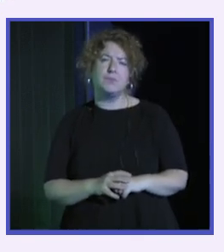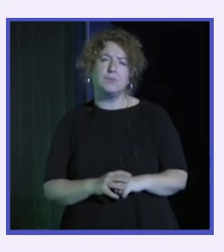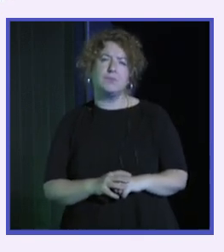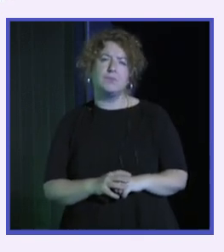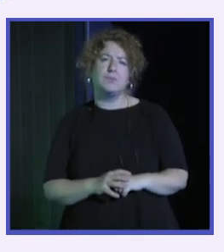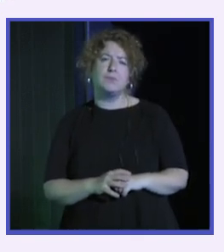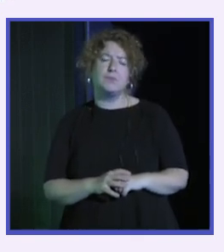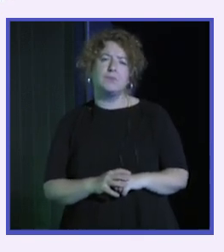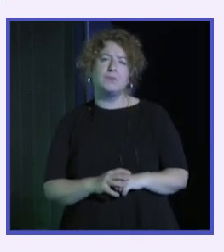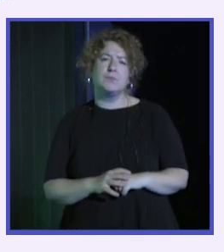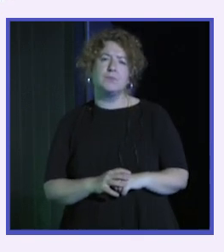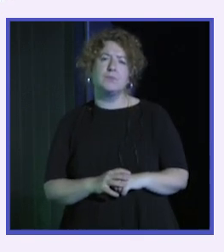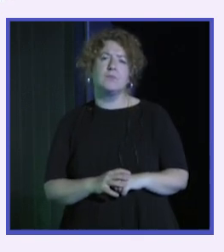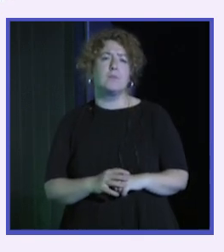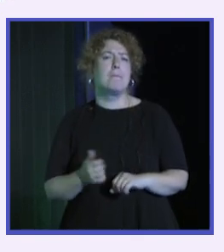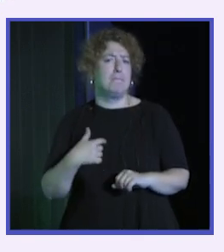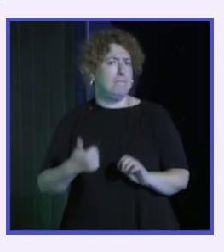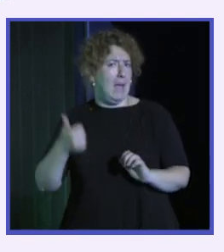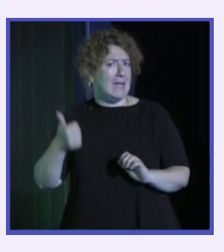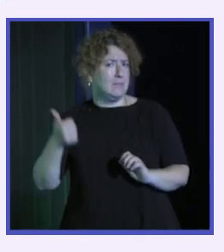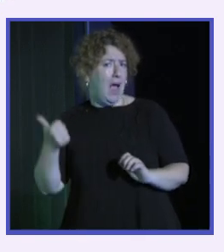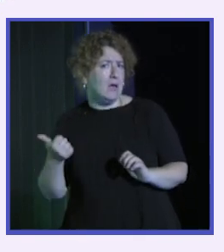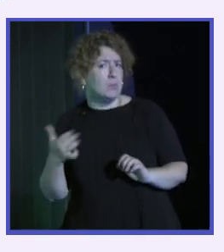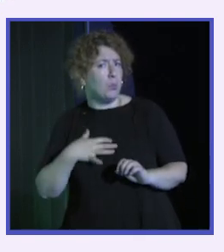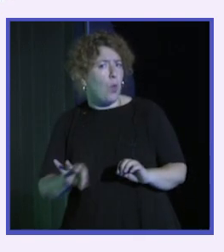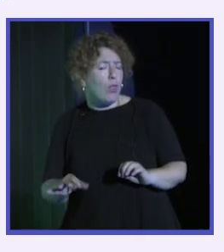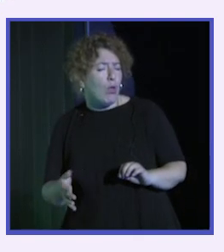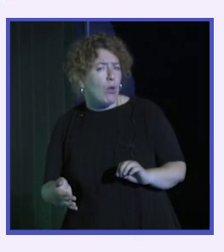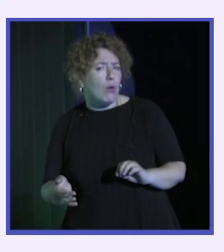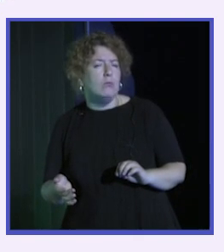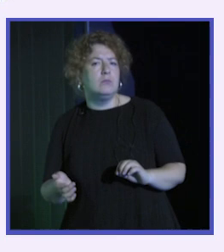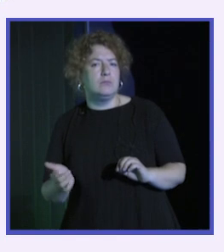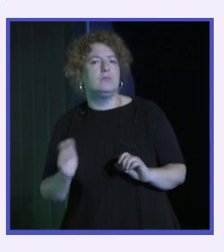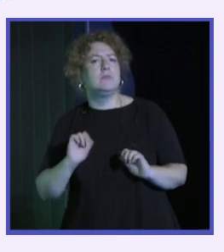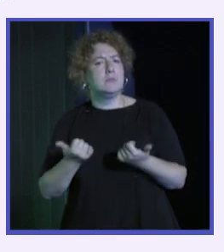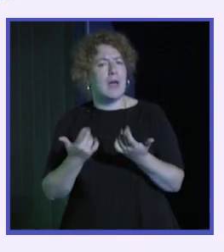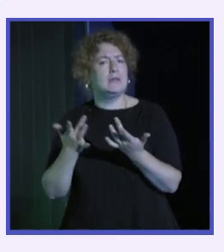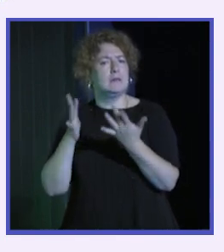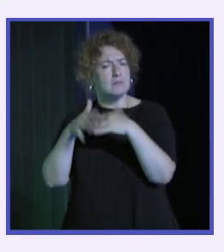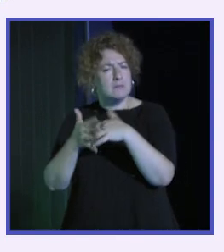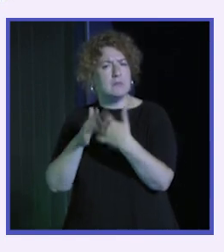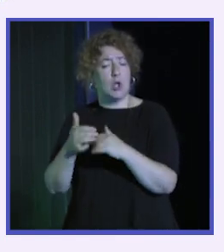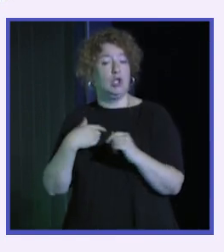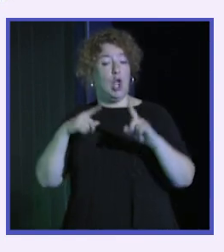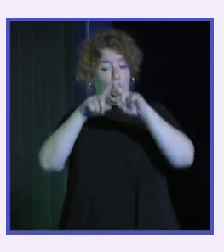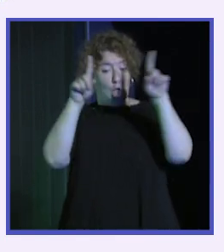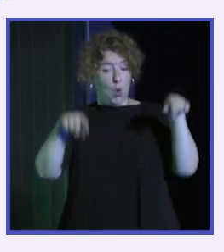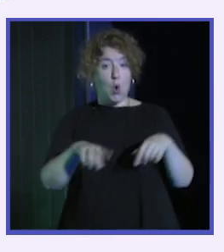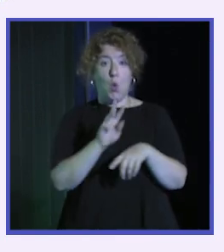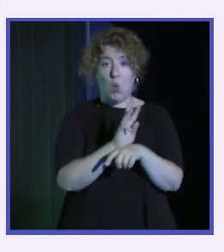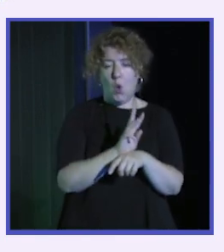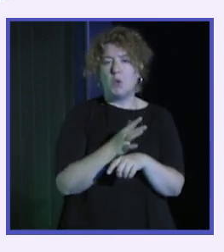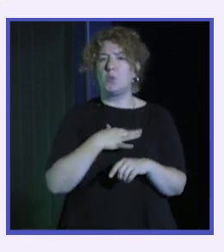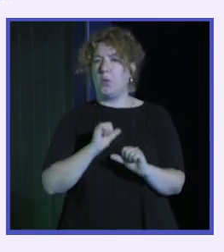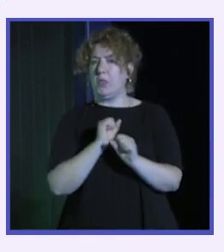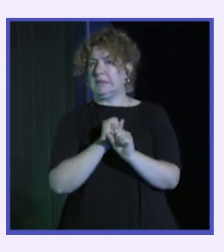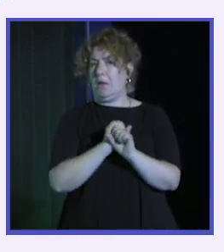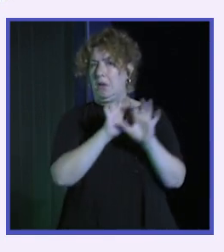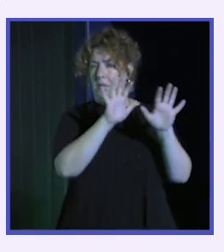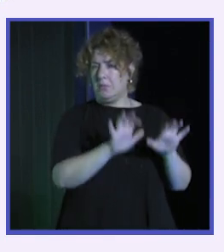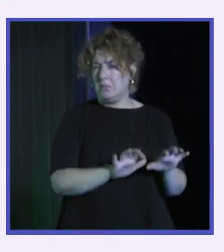¿Qué es lo que puedo seguir haciendo aquí? La cuestión es seguir iterando. Tengo un documento ya en Word sobre el que puedo